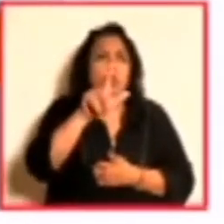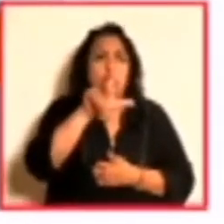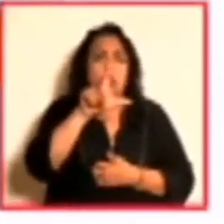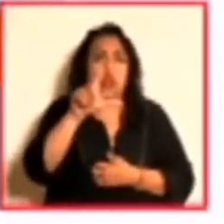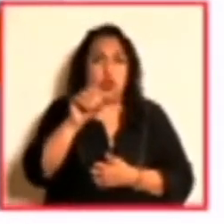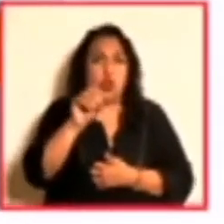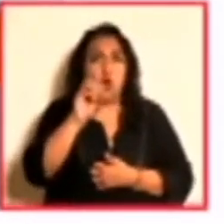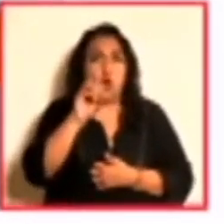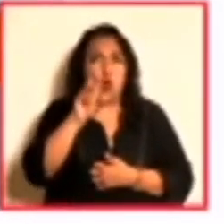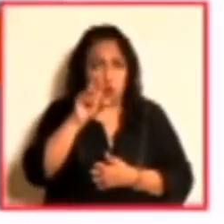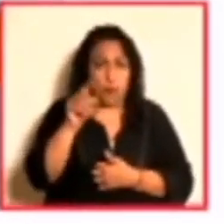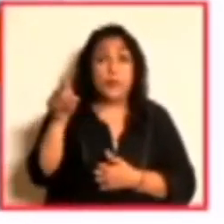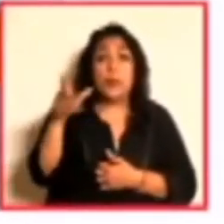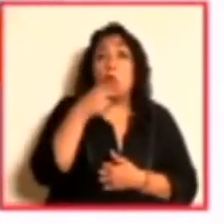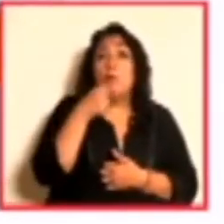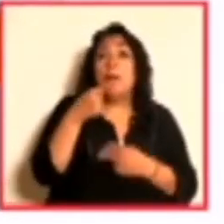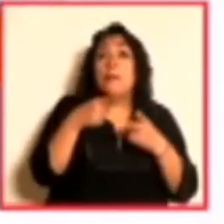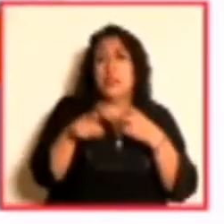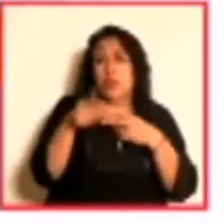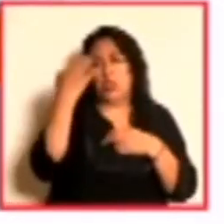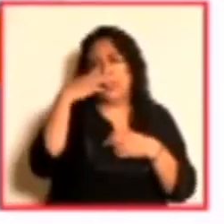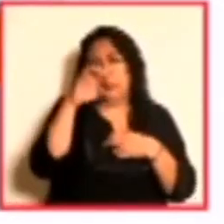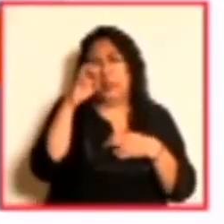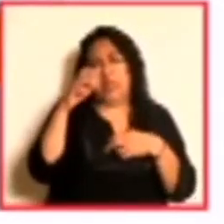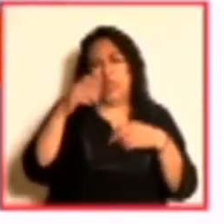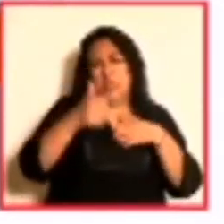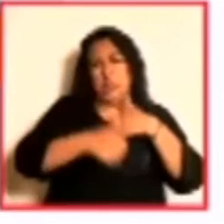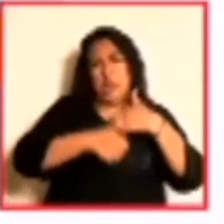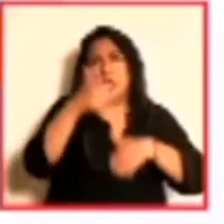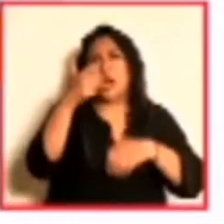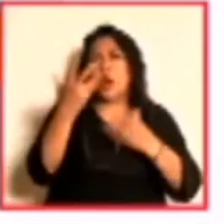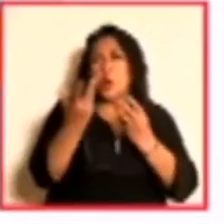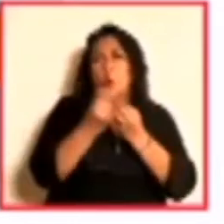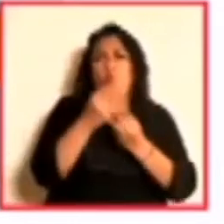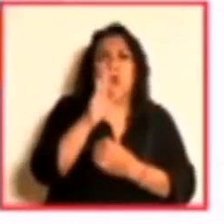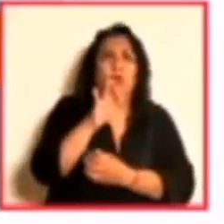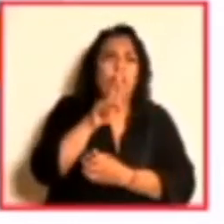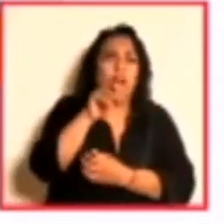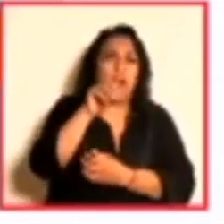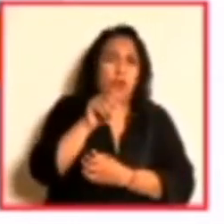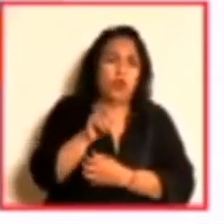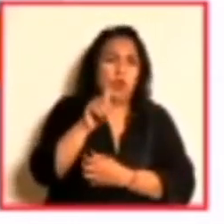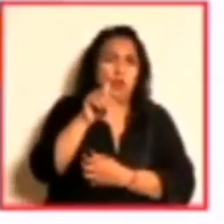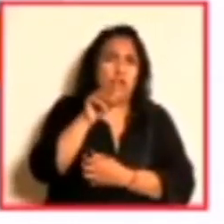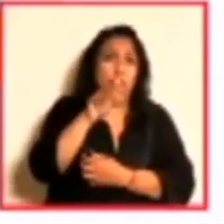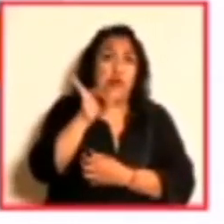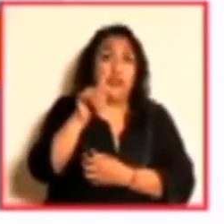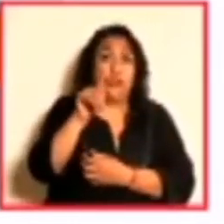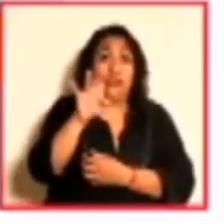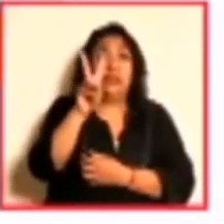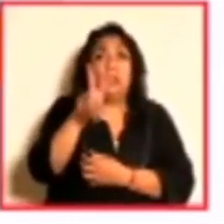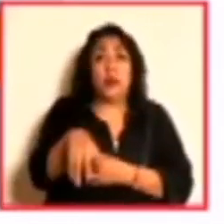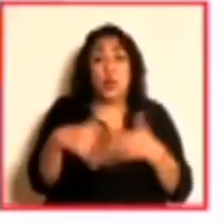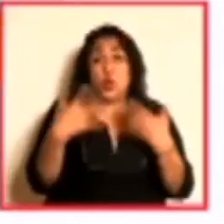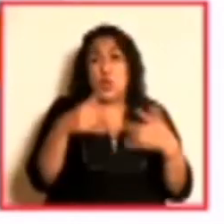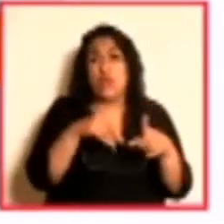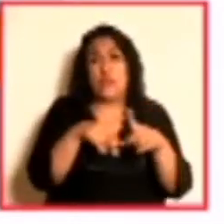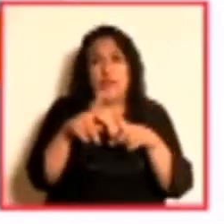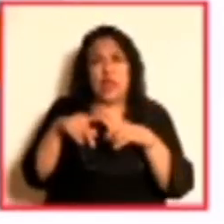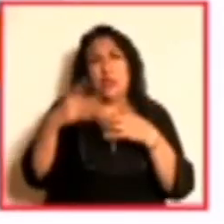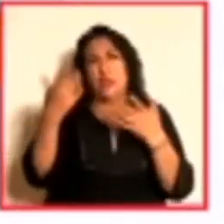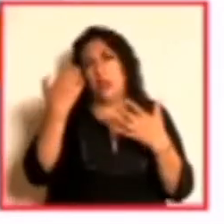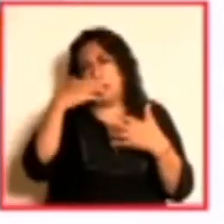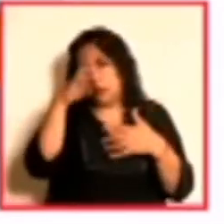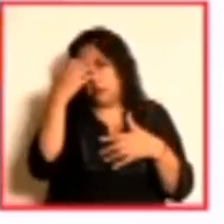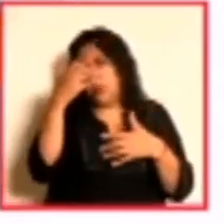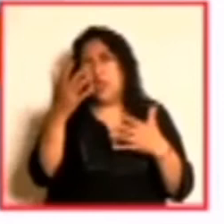Bustillo Oro inició su carrera al lado también de Fernando de Fuentes. Tuvo una carrera pues muy, muy diversa. Hizo títulos como